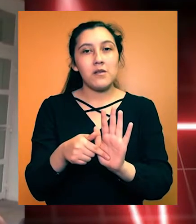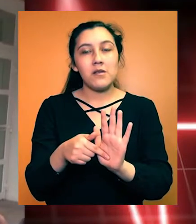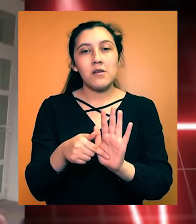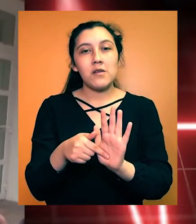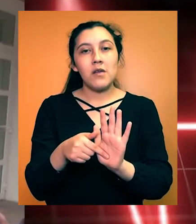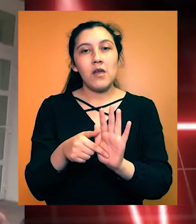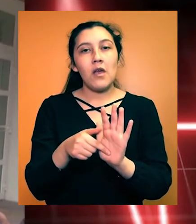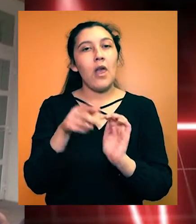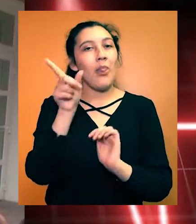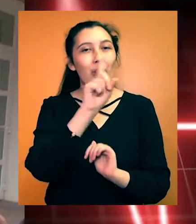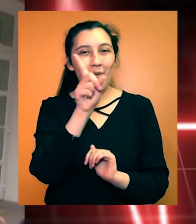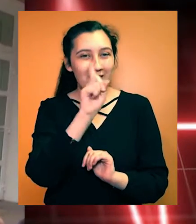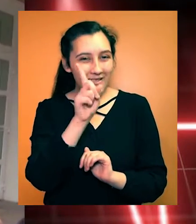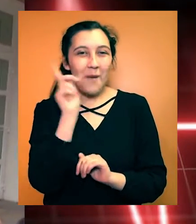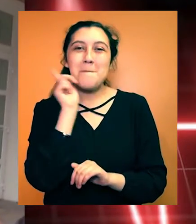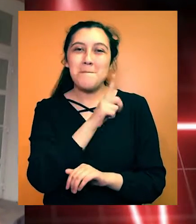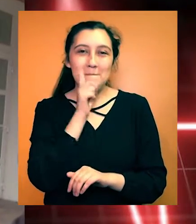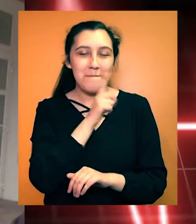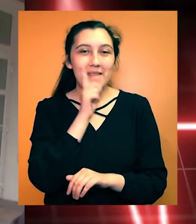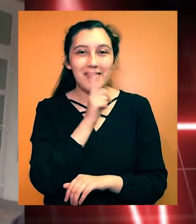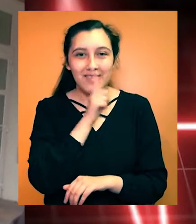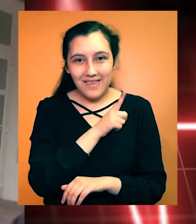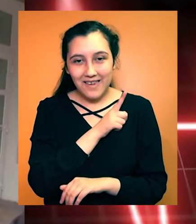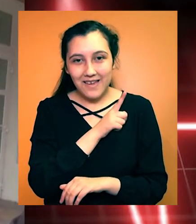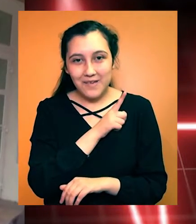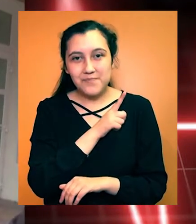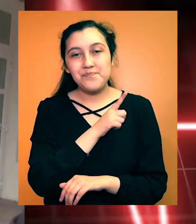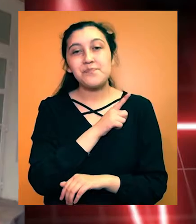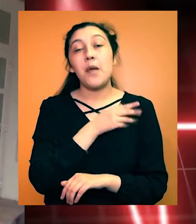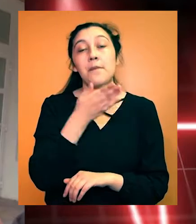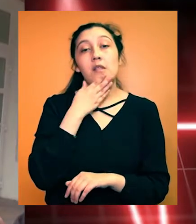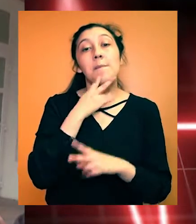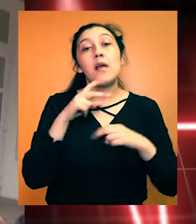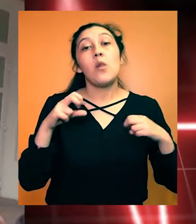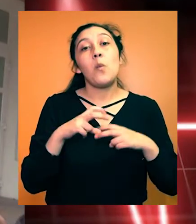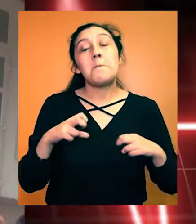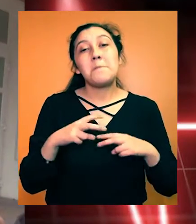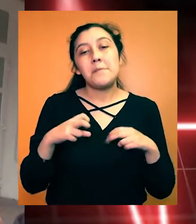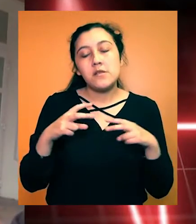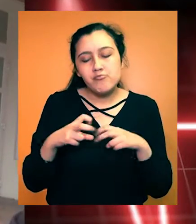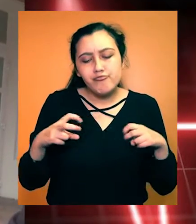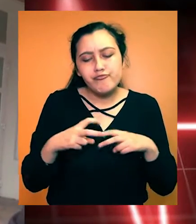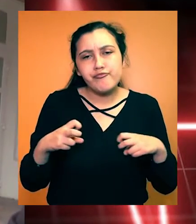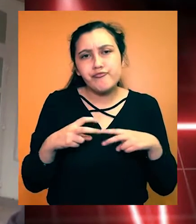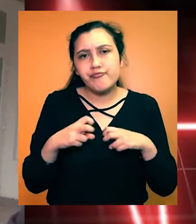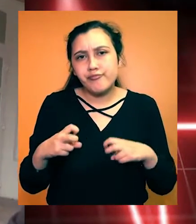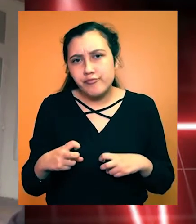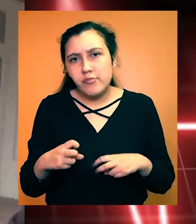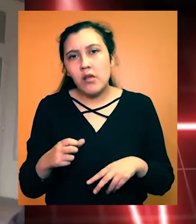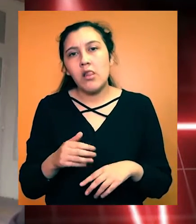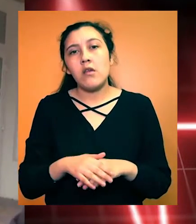efectivamente no estamos en esa hipótesis, atendido a que también fue objeto de investigación acuciosa y